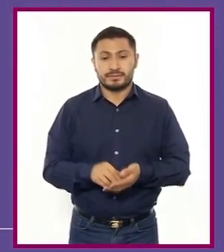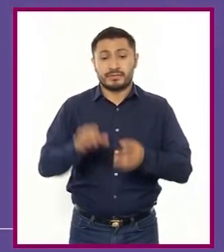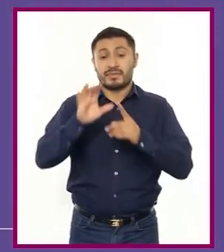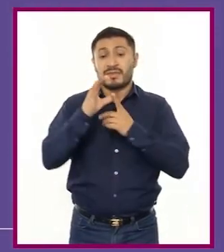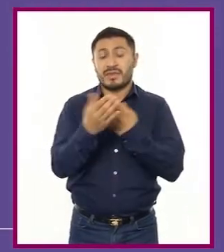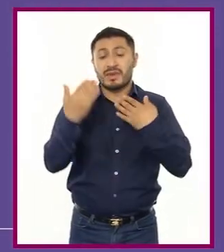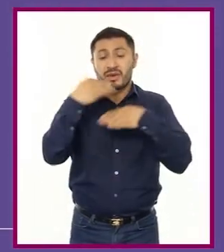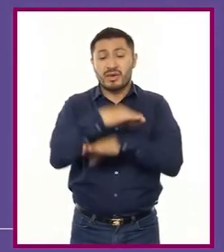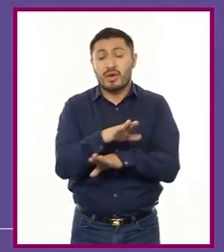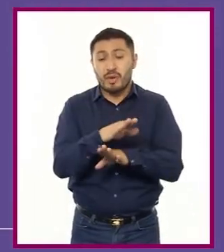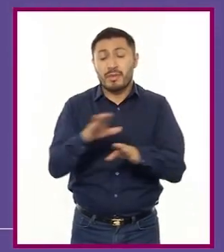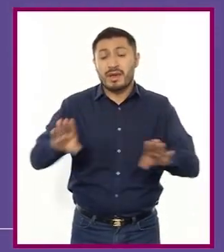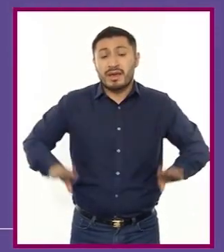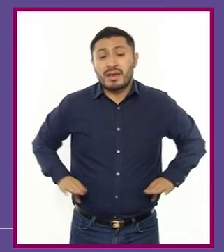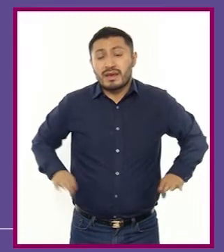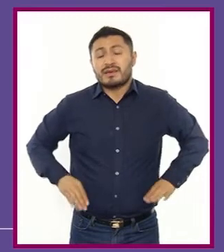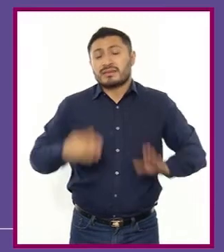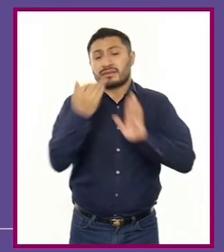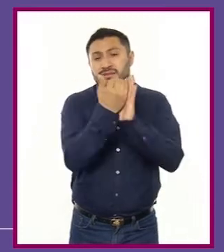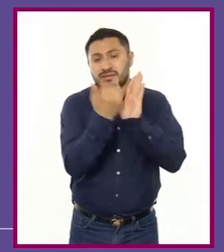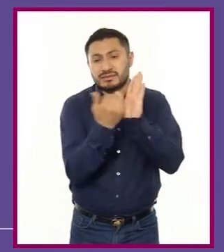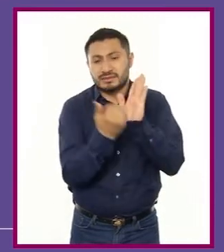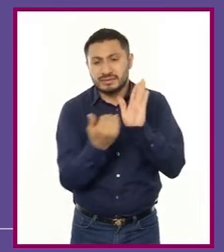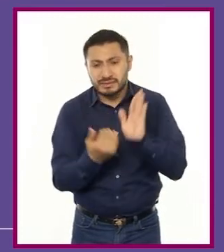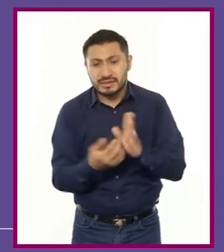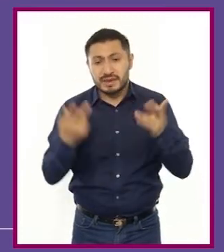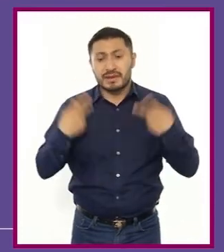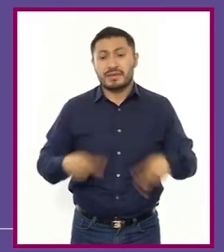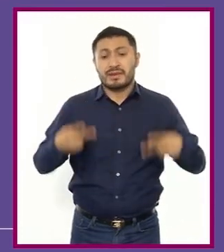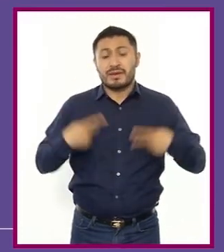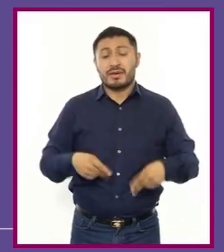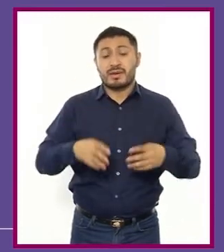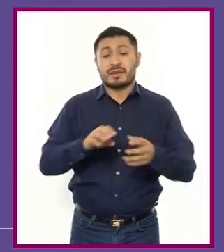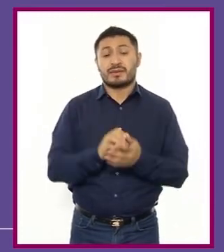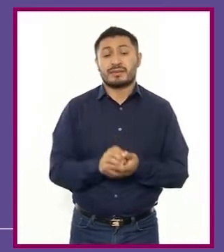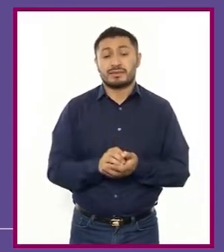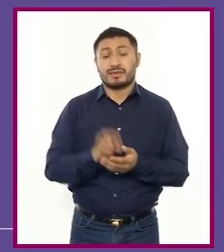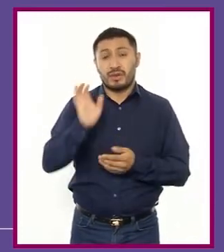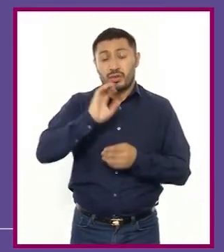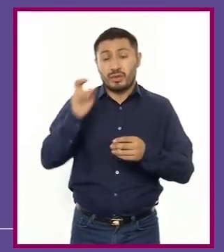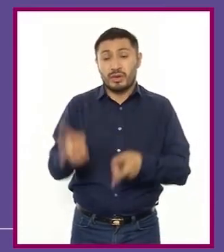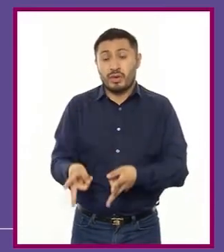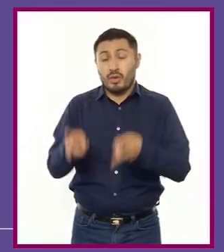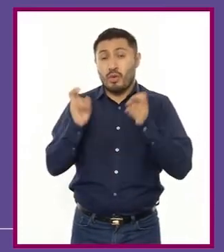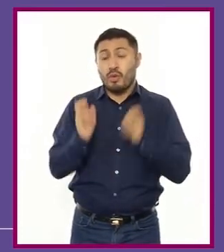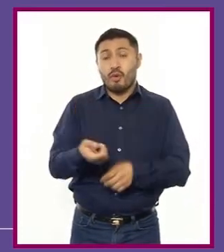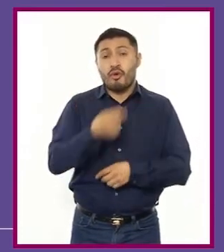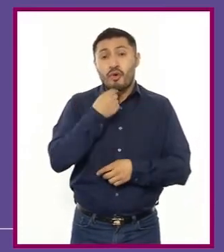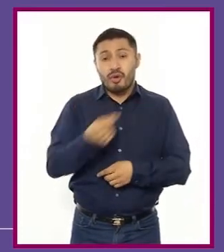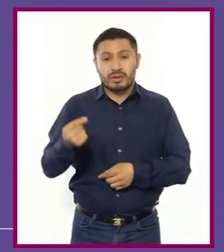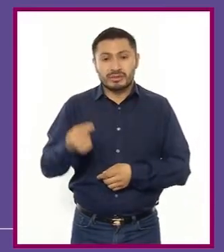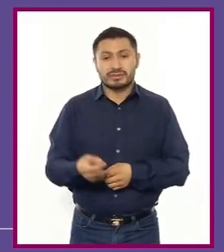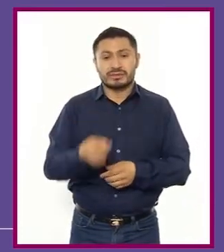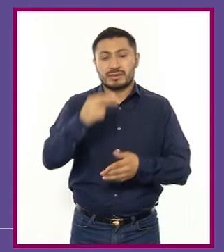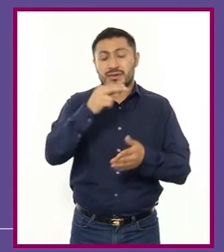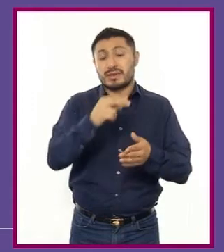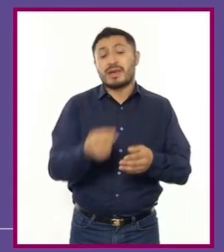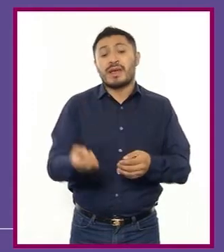Convención sobre los aspectos civiles de la sustracción internacional de menores. Adhesión 20 de junio